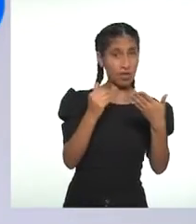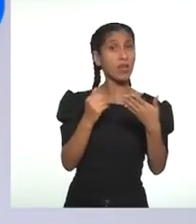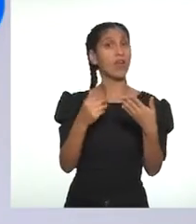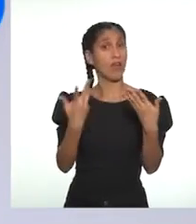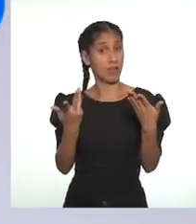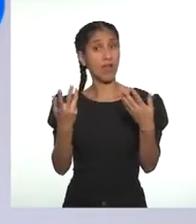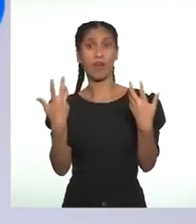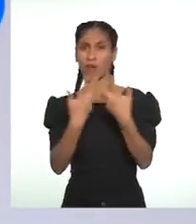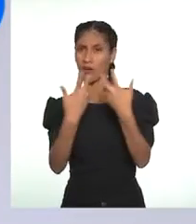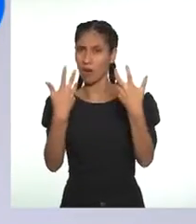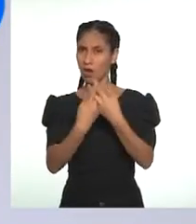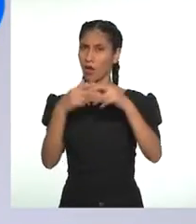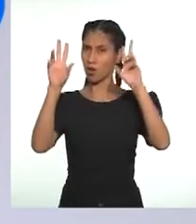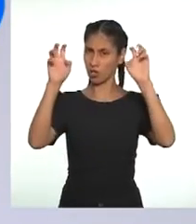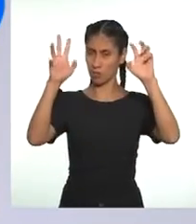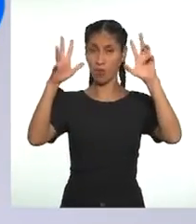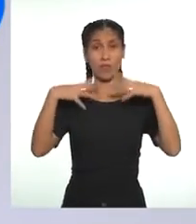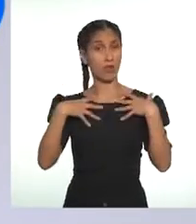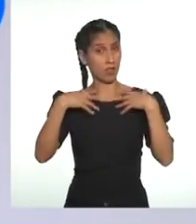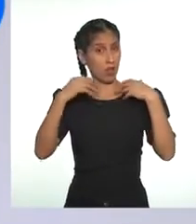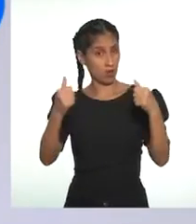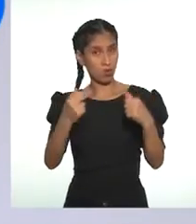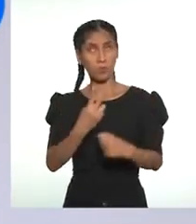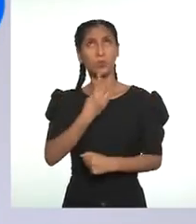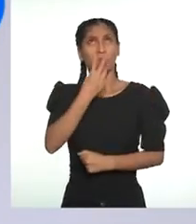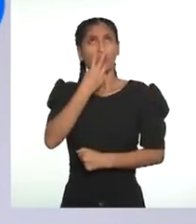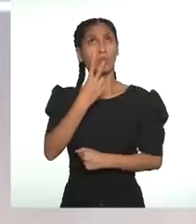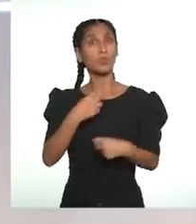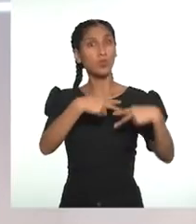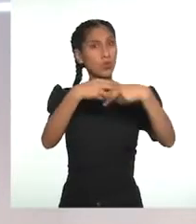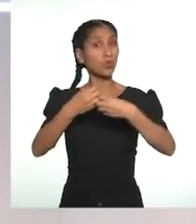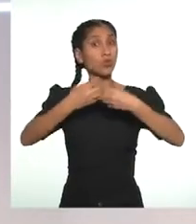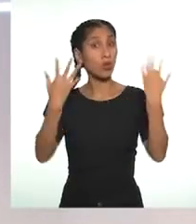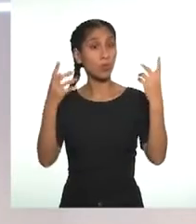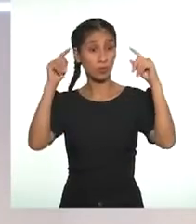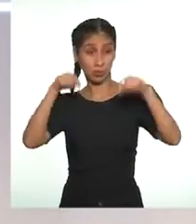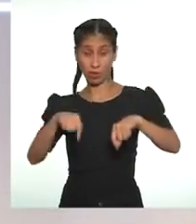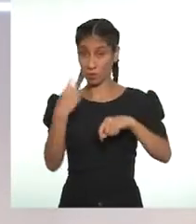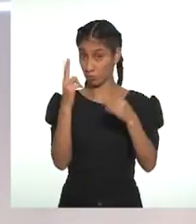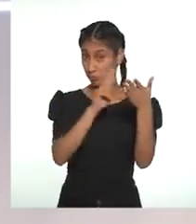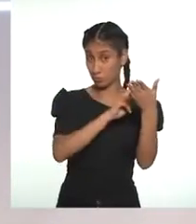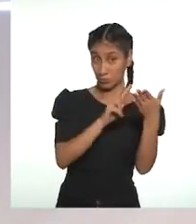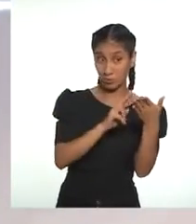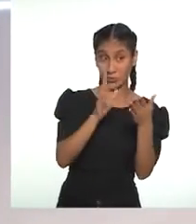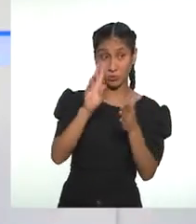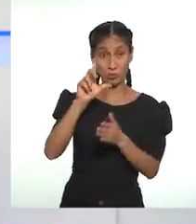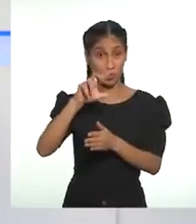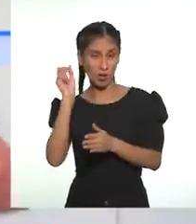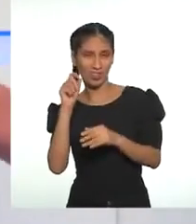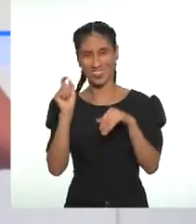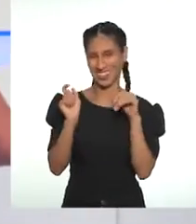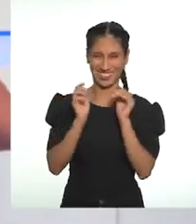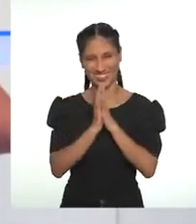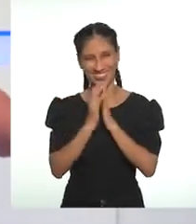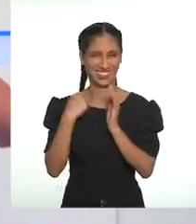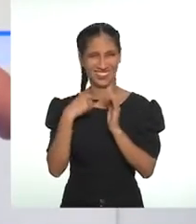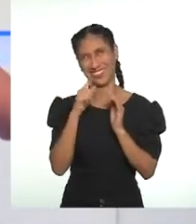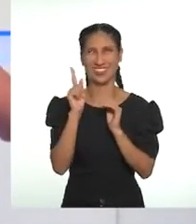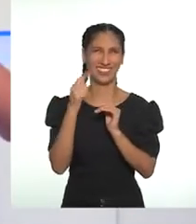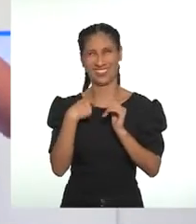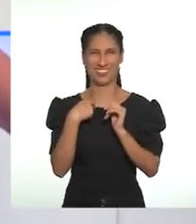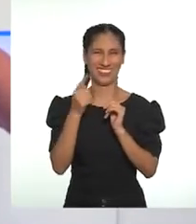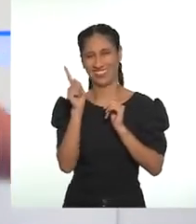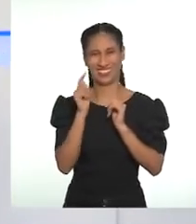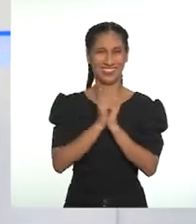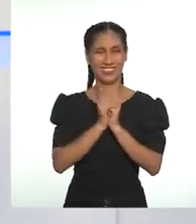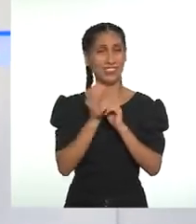tiempo sobre el cuidado de la salud respiratoria y estaba pensando, ¿qué les parece si hacemos un blog? Sí, yo quiero ser